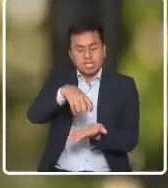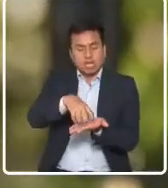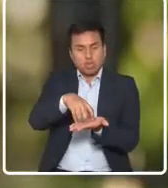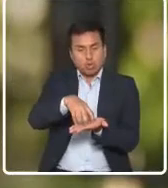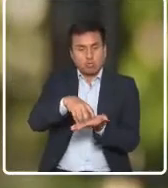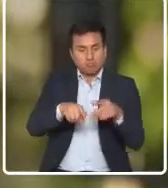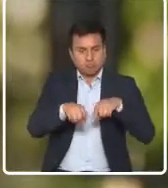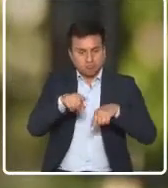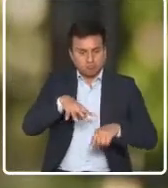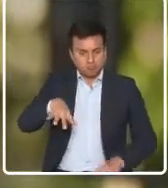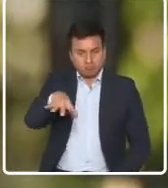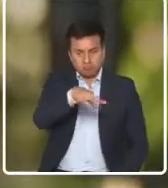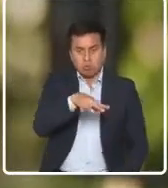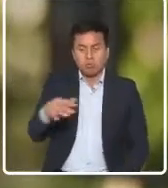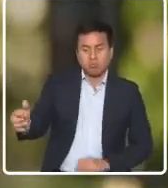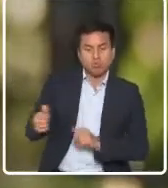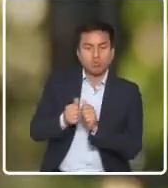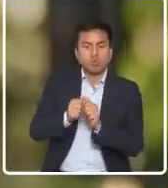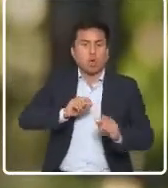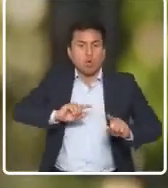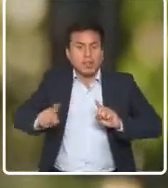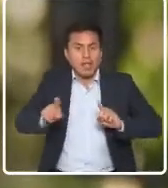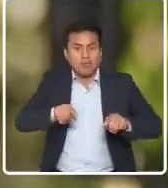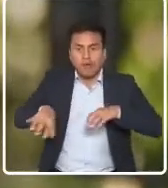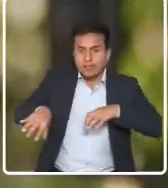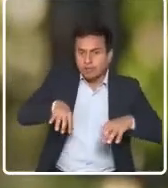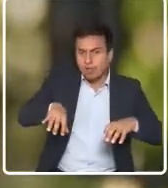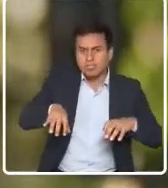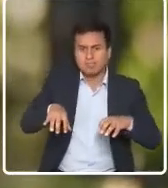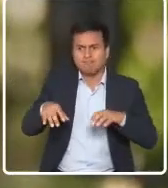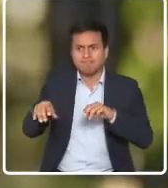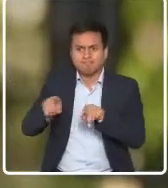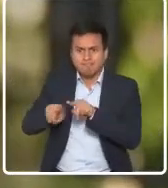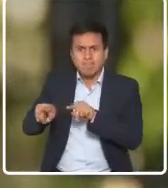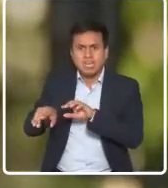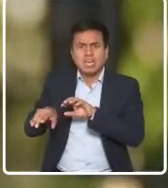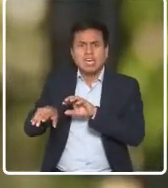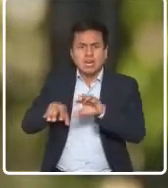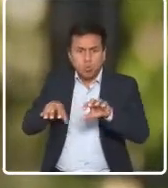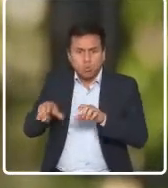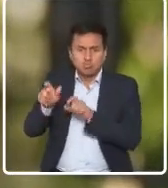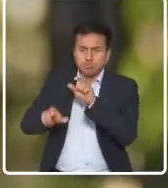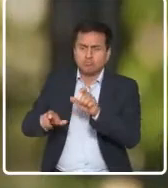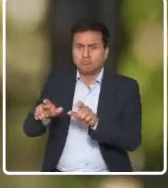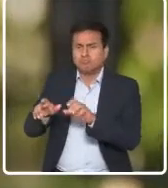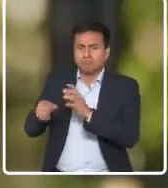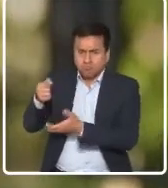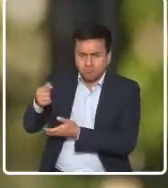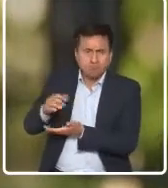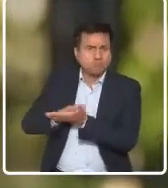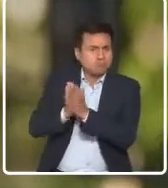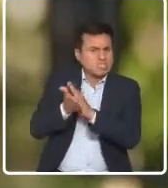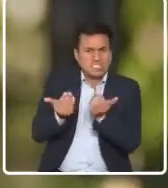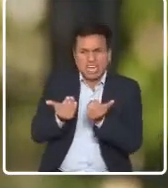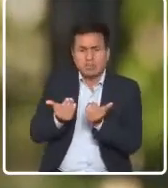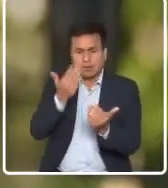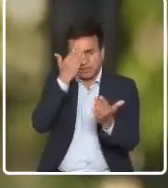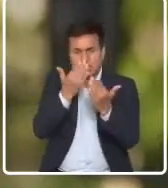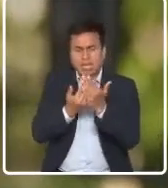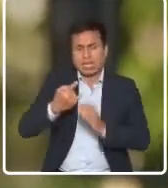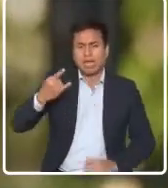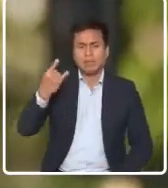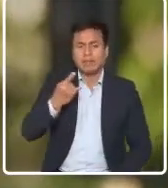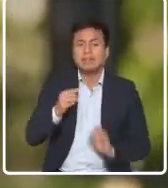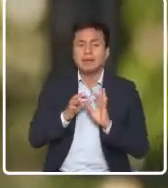territorio, estuvo con nosotros coordinando las acciones y canalizando los recursos necesarios para enfrentar la emergencia. Muchas gracias.